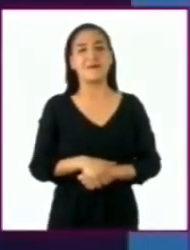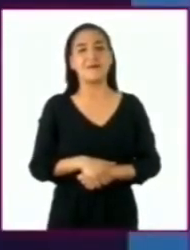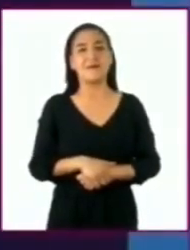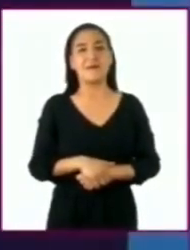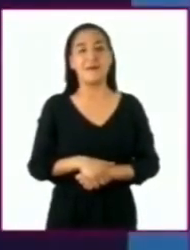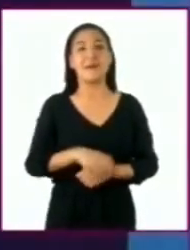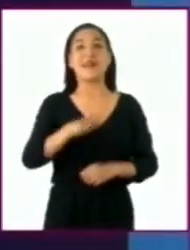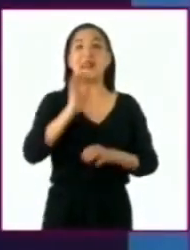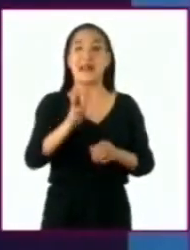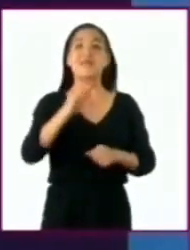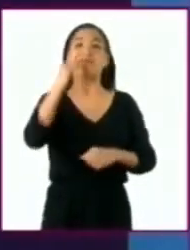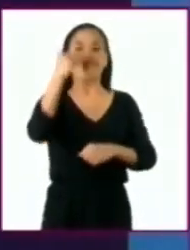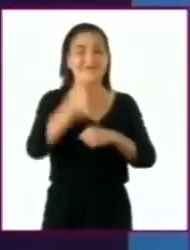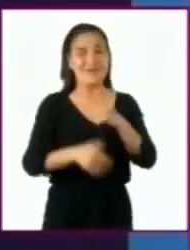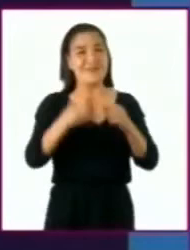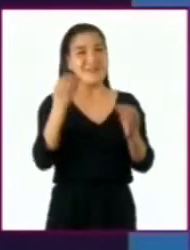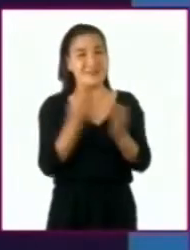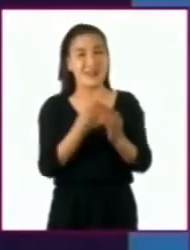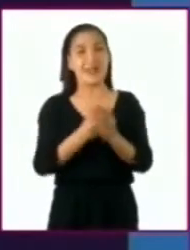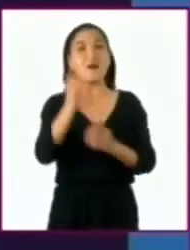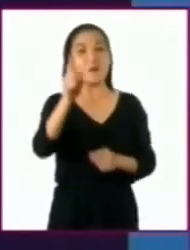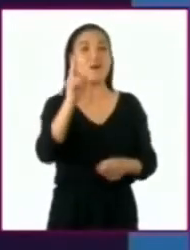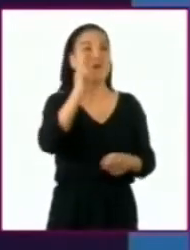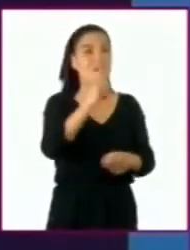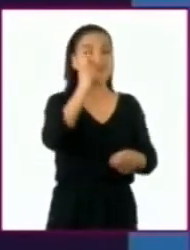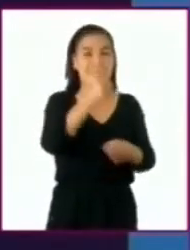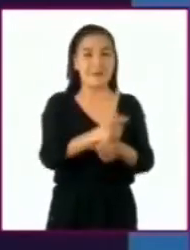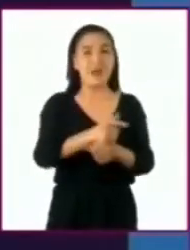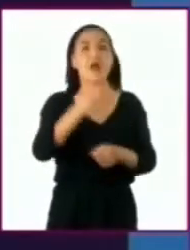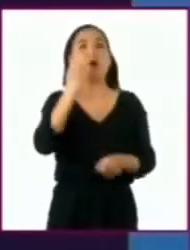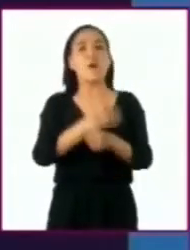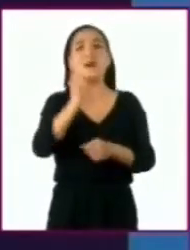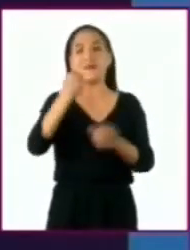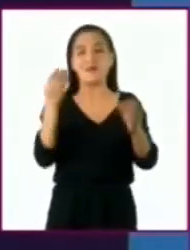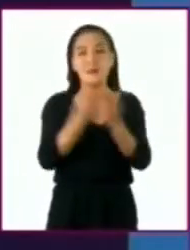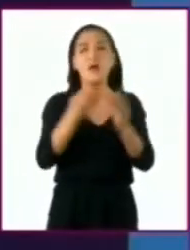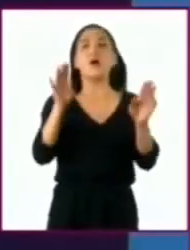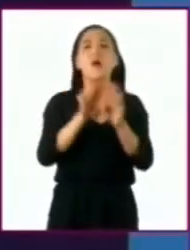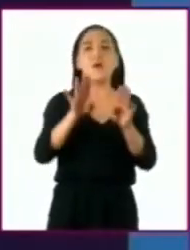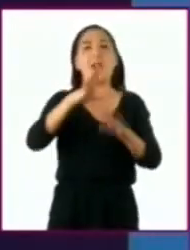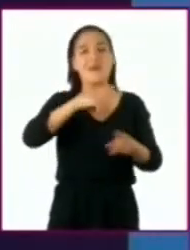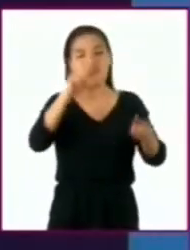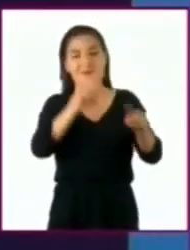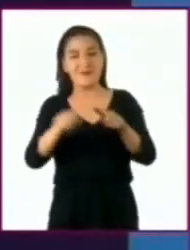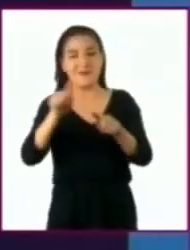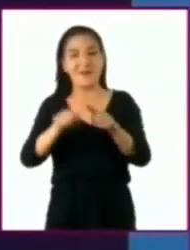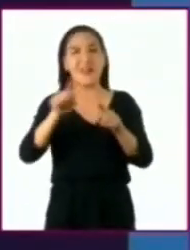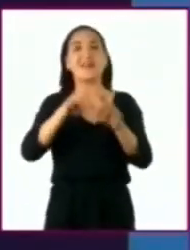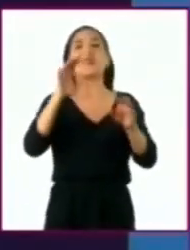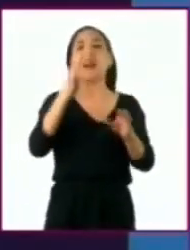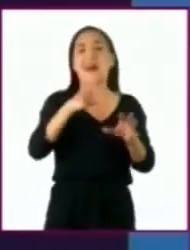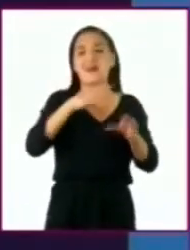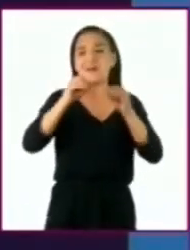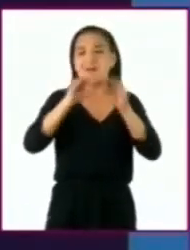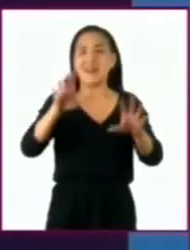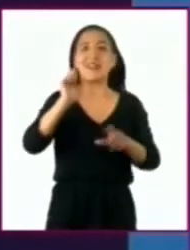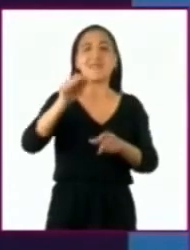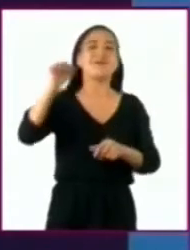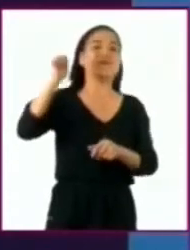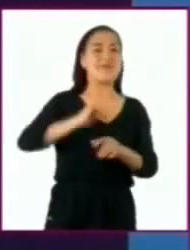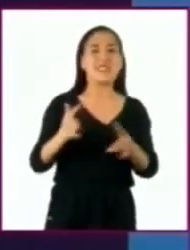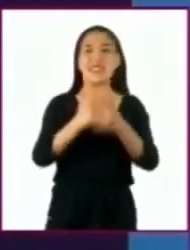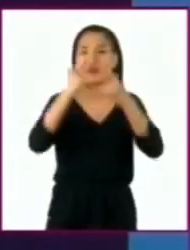Estamos por llegar al cierre. Como se dieron cuenta, en esta sesión empleamos diversas fuentes de información histórica para